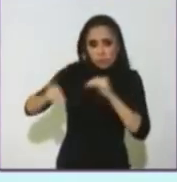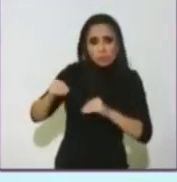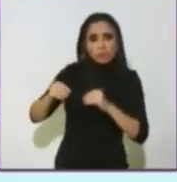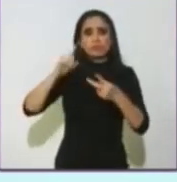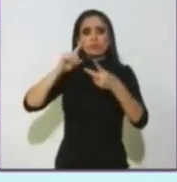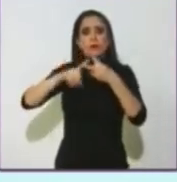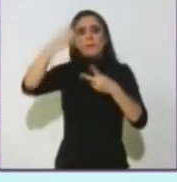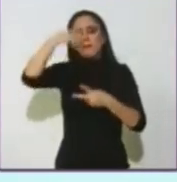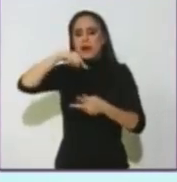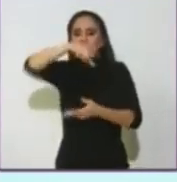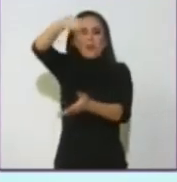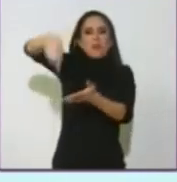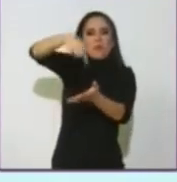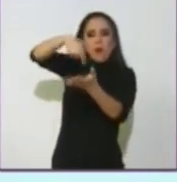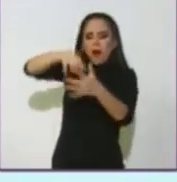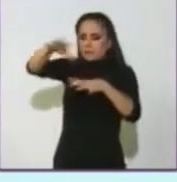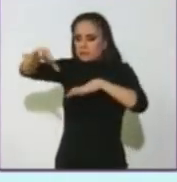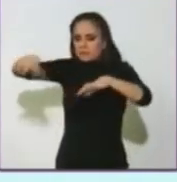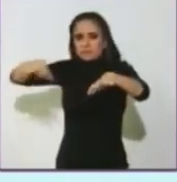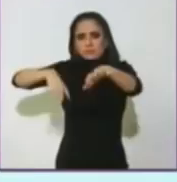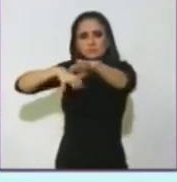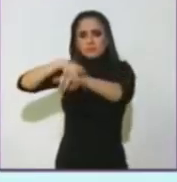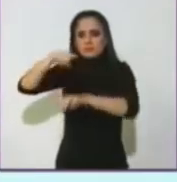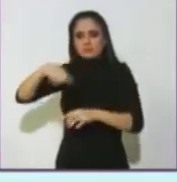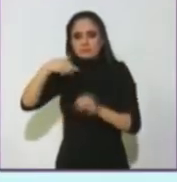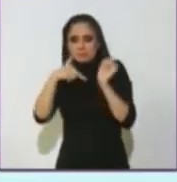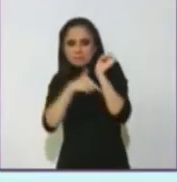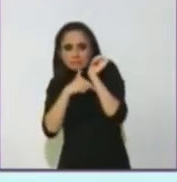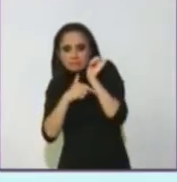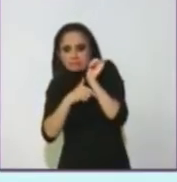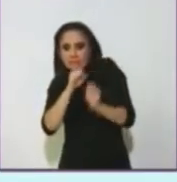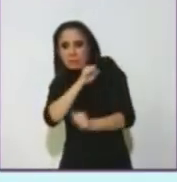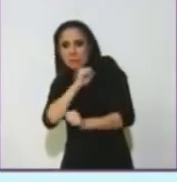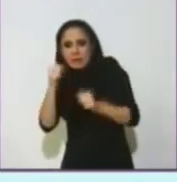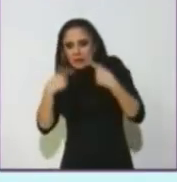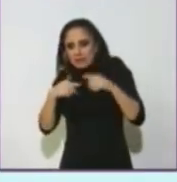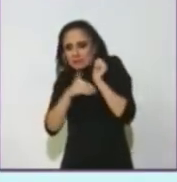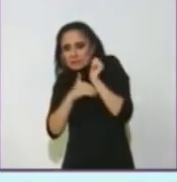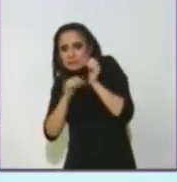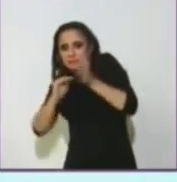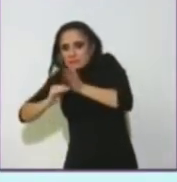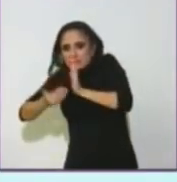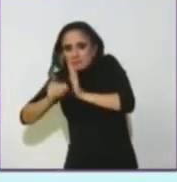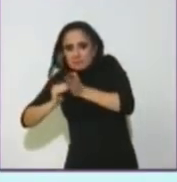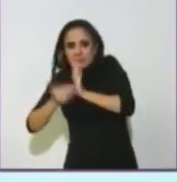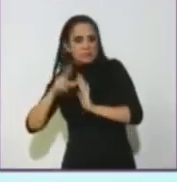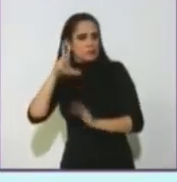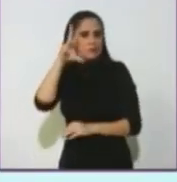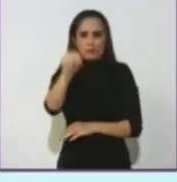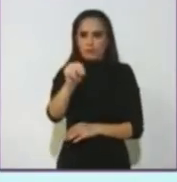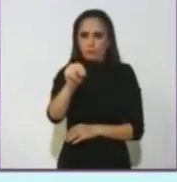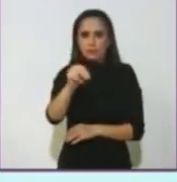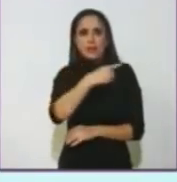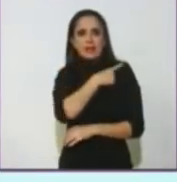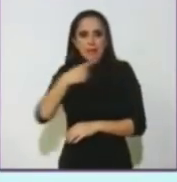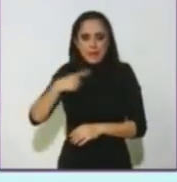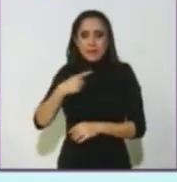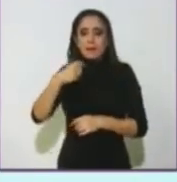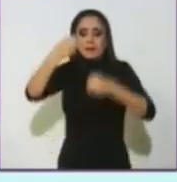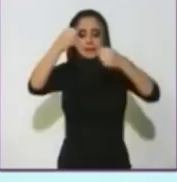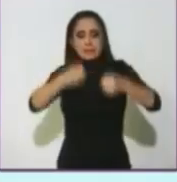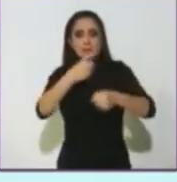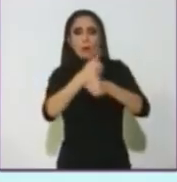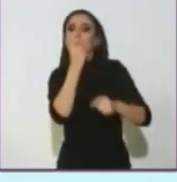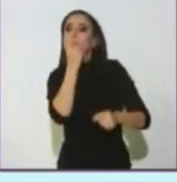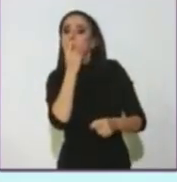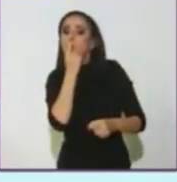que no haya un lugar en donde se pueda esconder un delincuente pero también dignificar a las fuerzas de seguridad